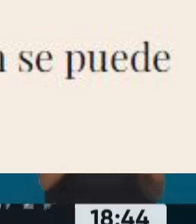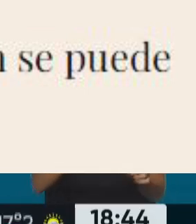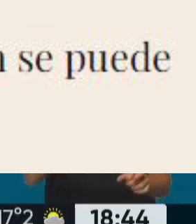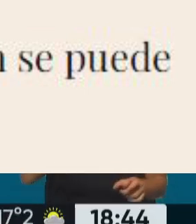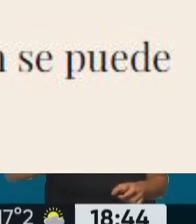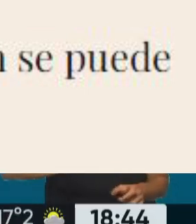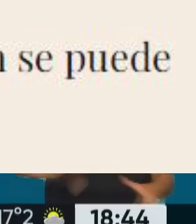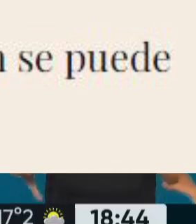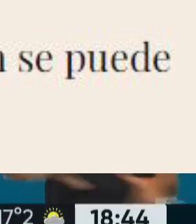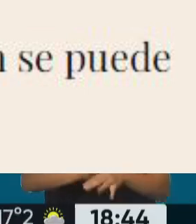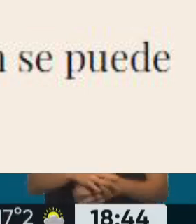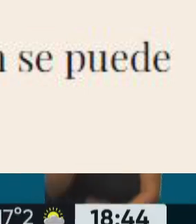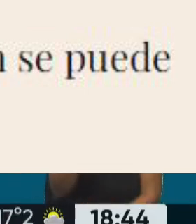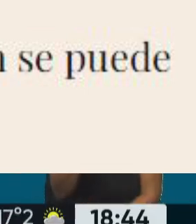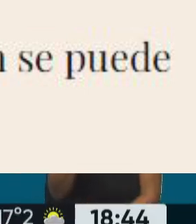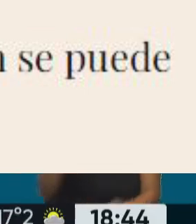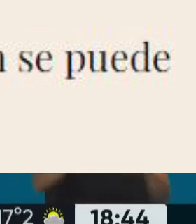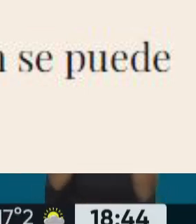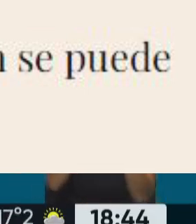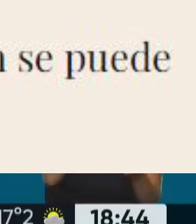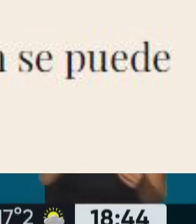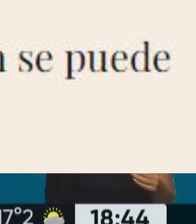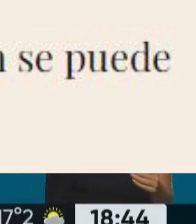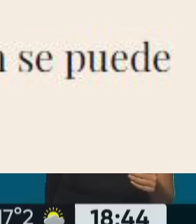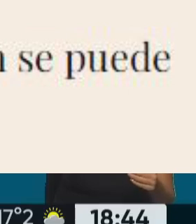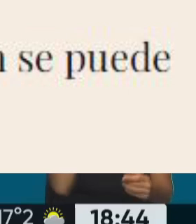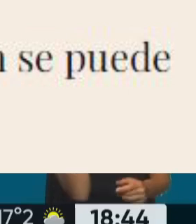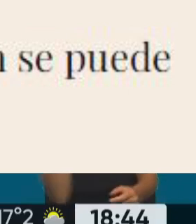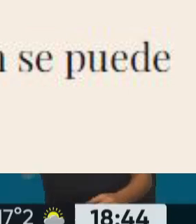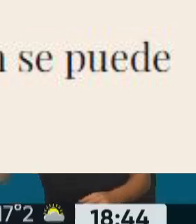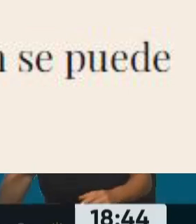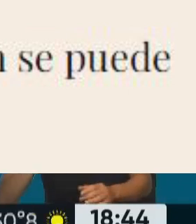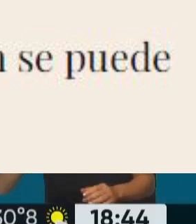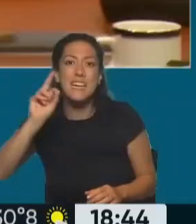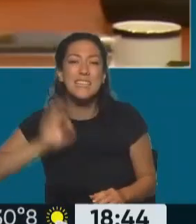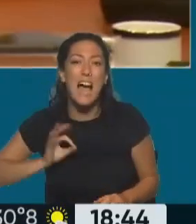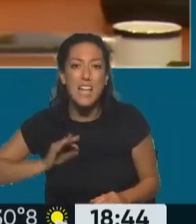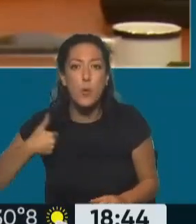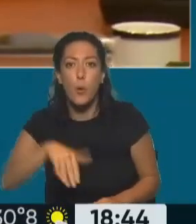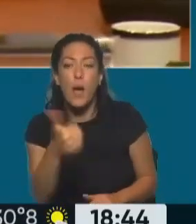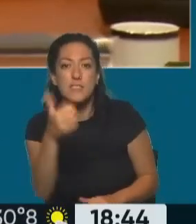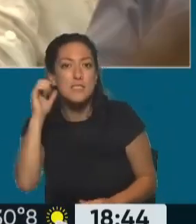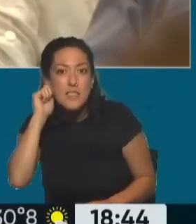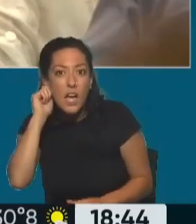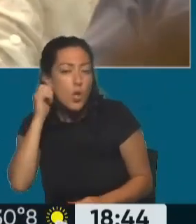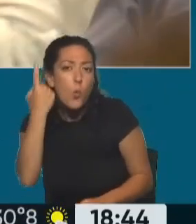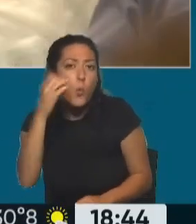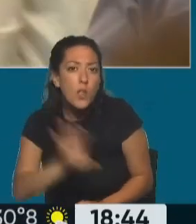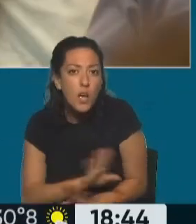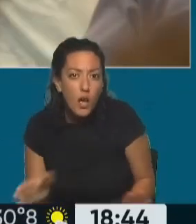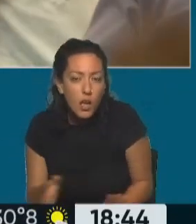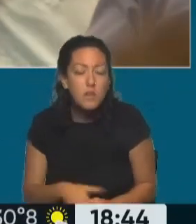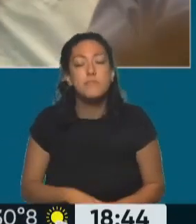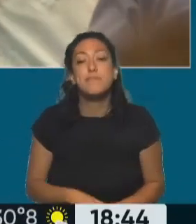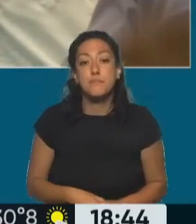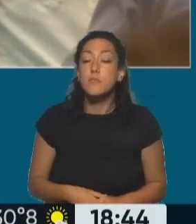cuenta online de Santander, la gestión se puede realizar desde el celular sacándose una foto. ¿Cómo realizar la fe de vida si